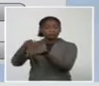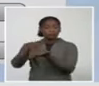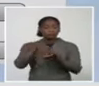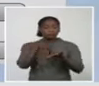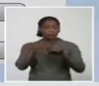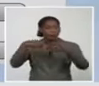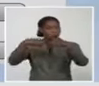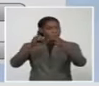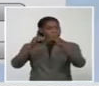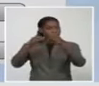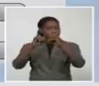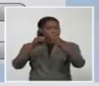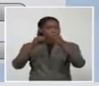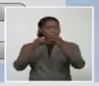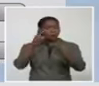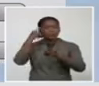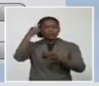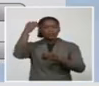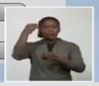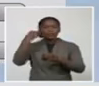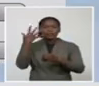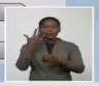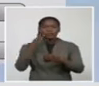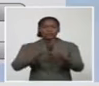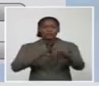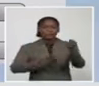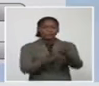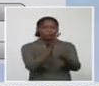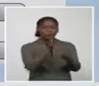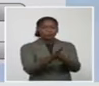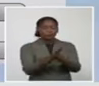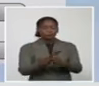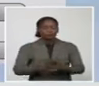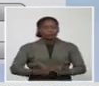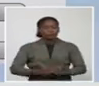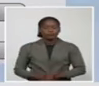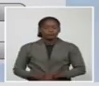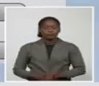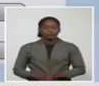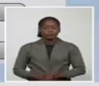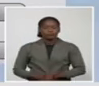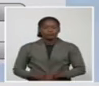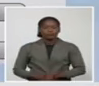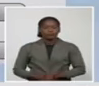para el diagnóstico de COVID-19. Y se han diagnosticado